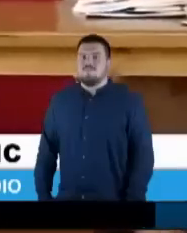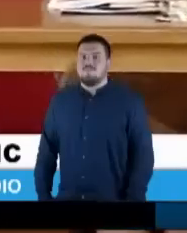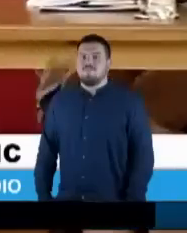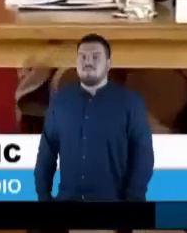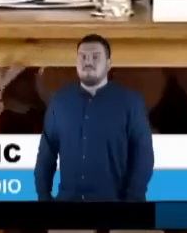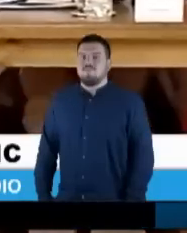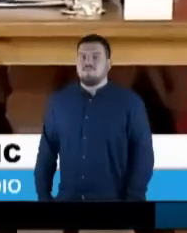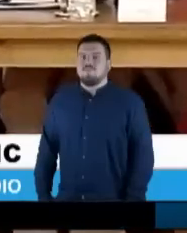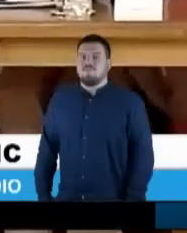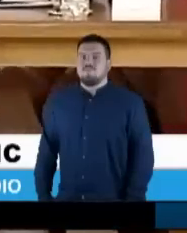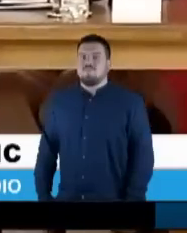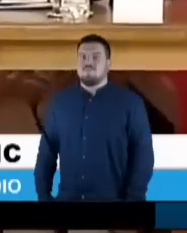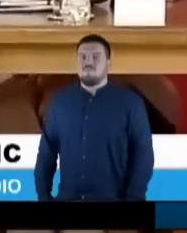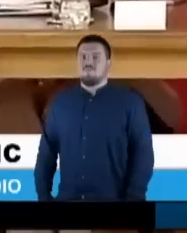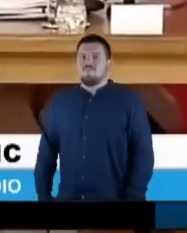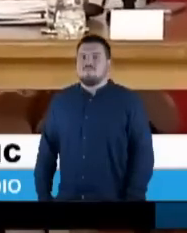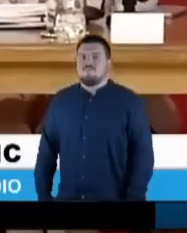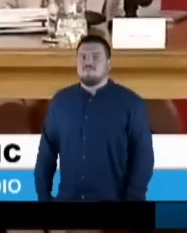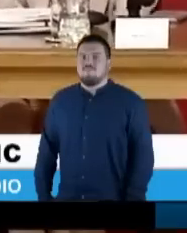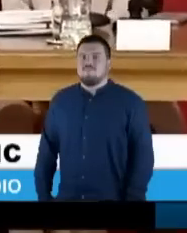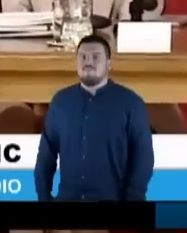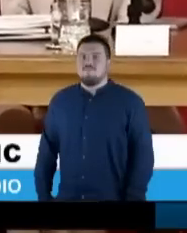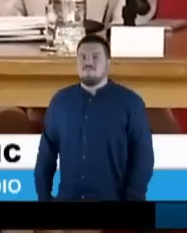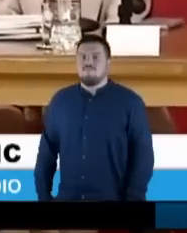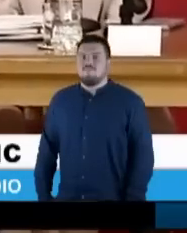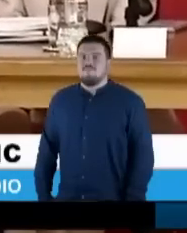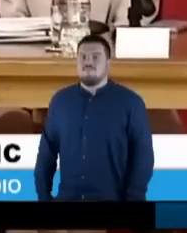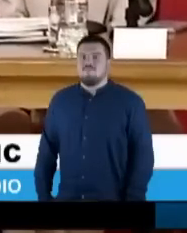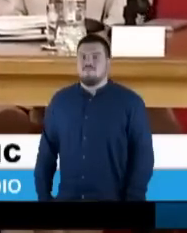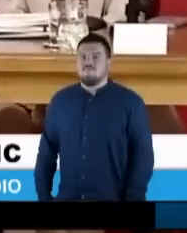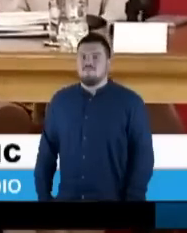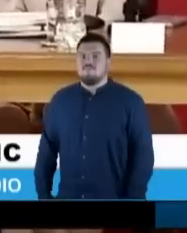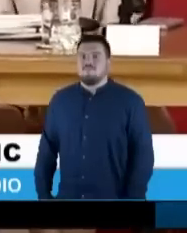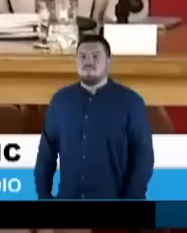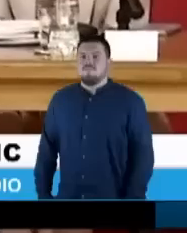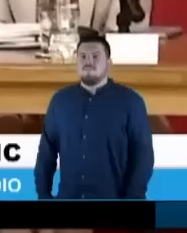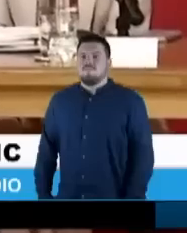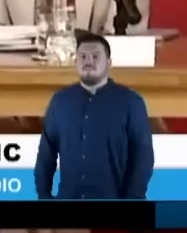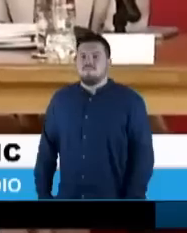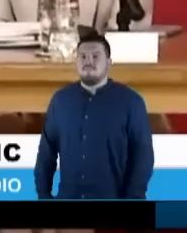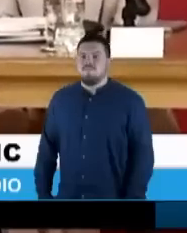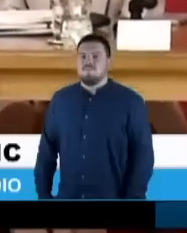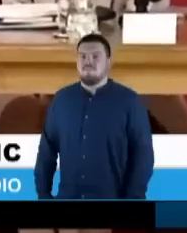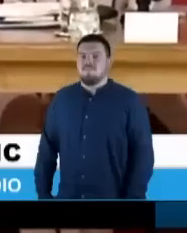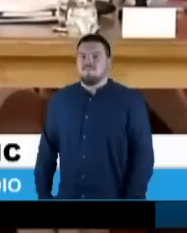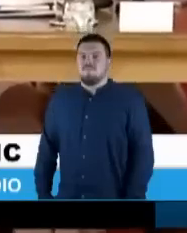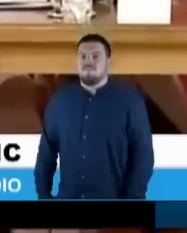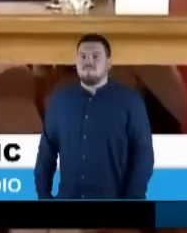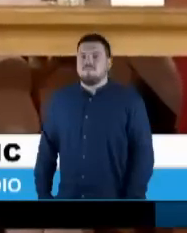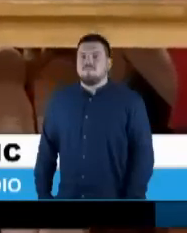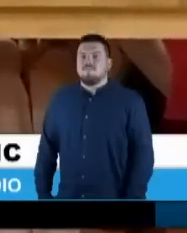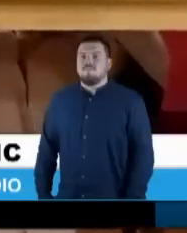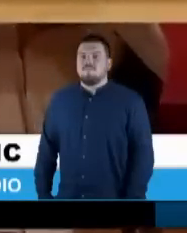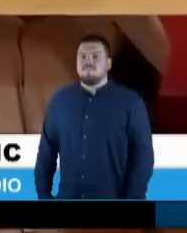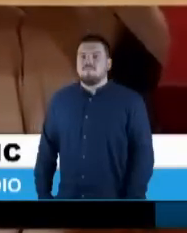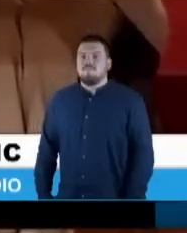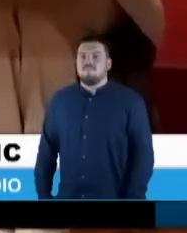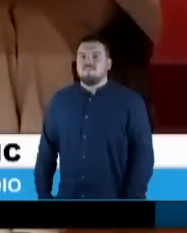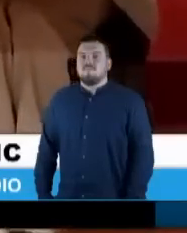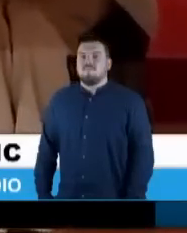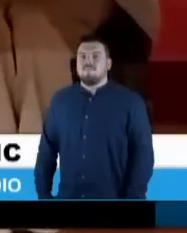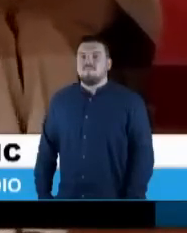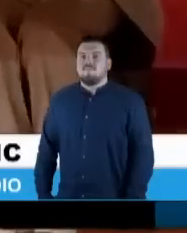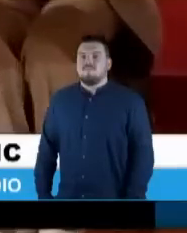como partidos a colaborar en el gobierno. ¿Quién habló también? El secretario general del PPD, José Toro, asegurando que entre los